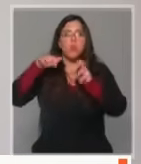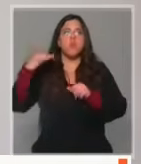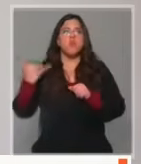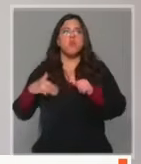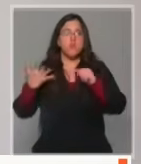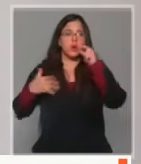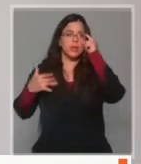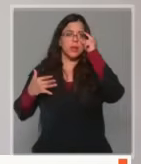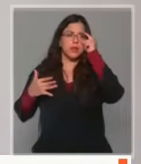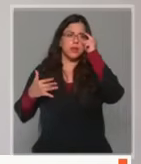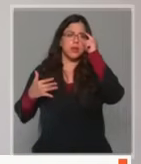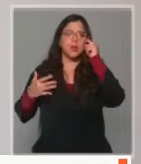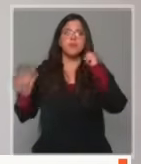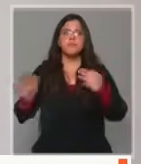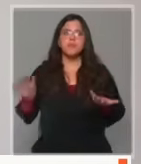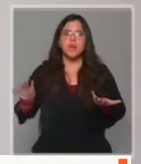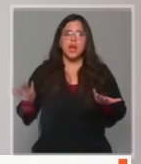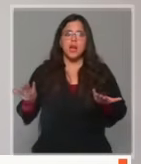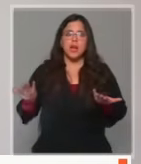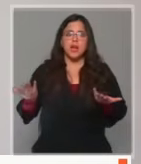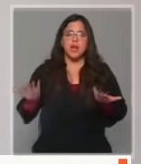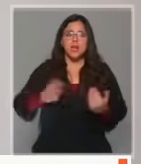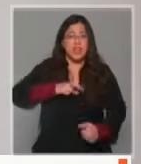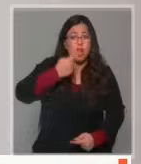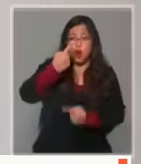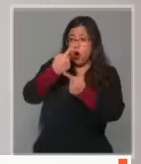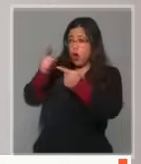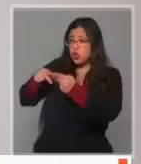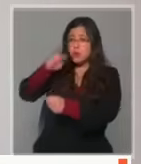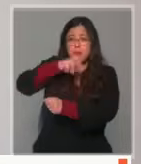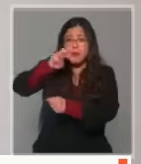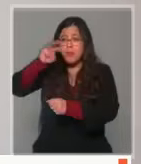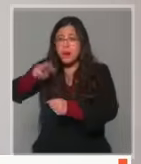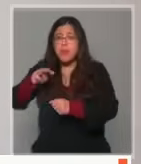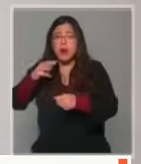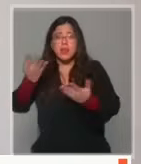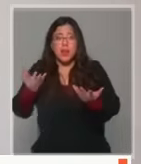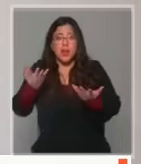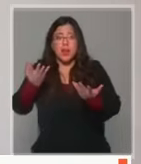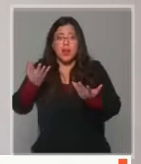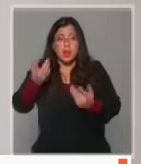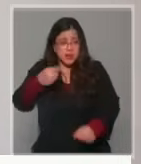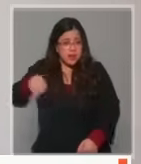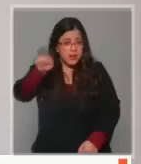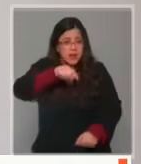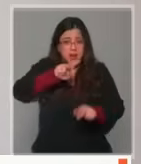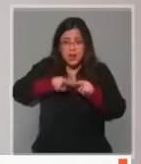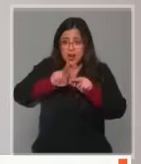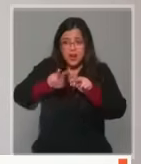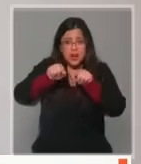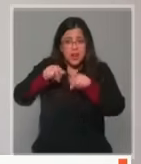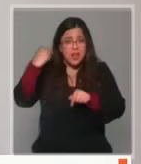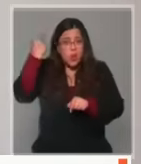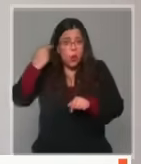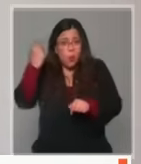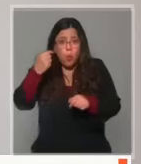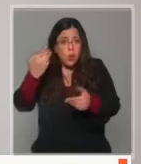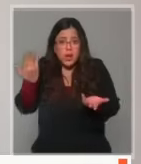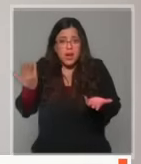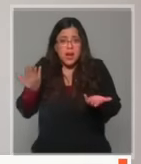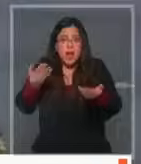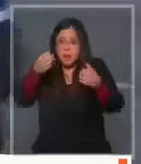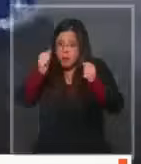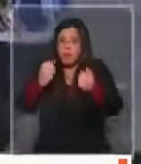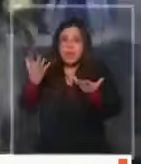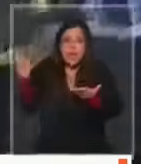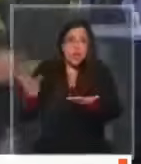lo que va a hacer es que ningún otro papá tenga que volver nuevamente a hacer estas locuras prácticamente para poder costear un medicamento de